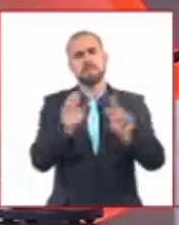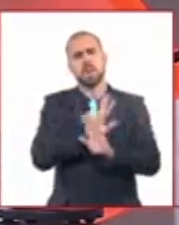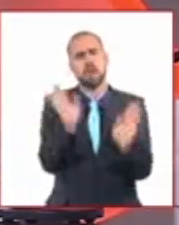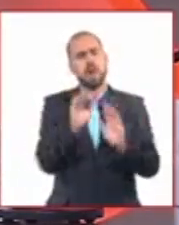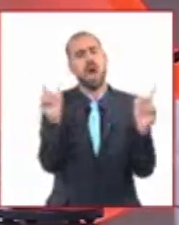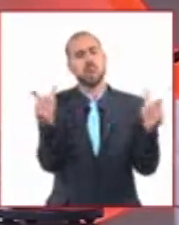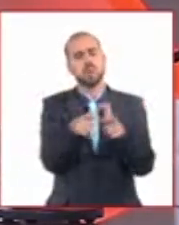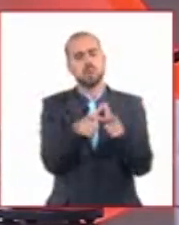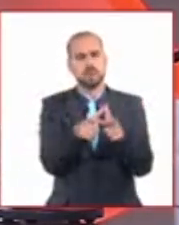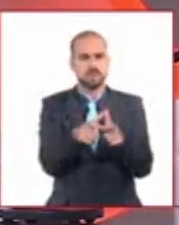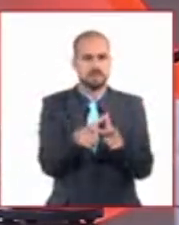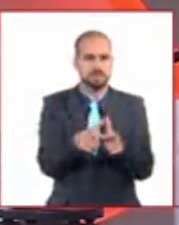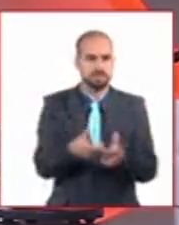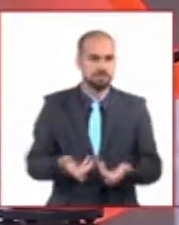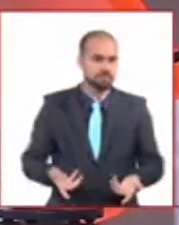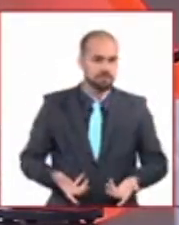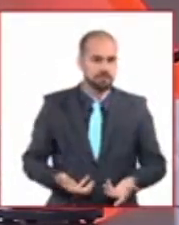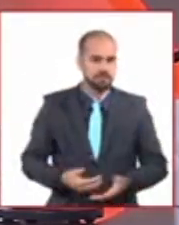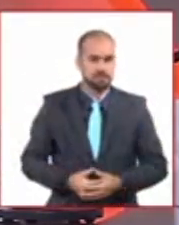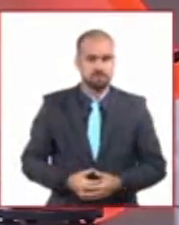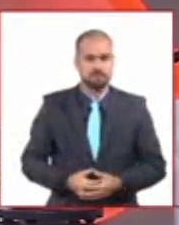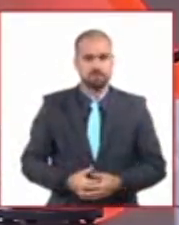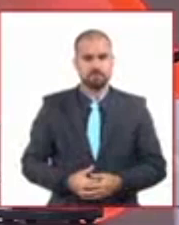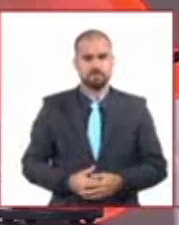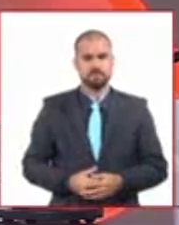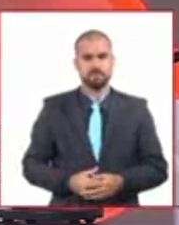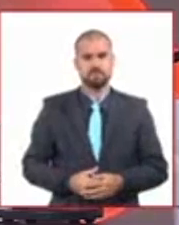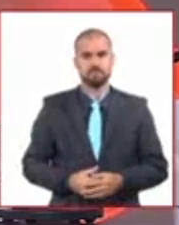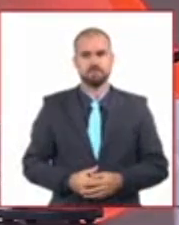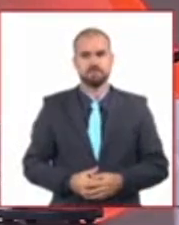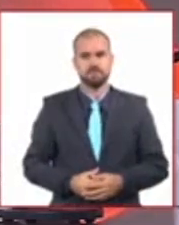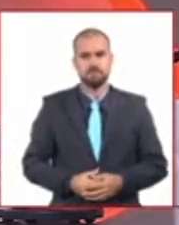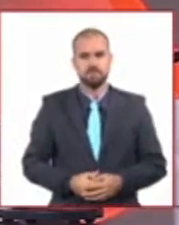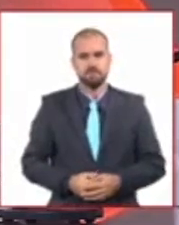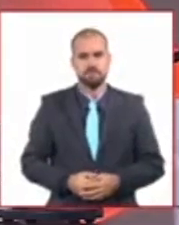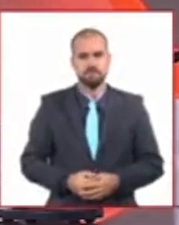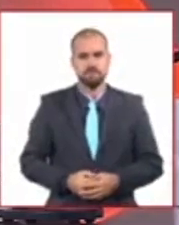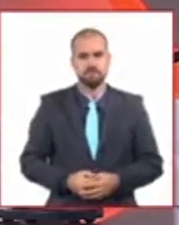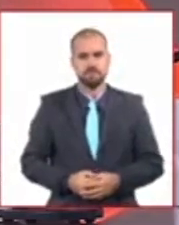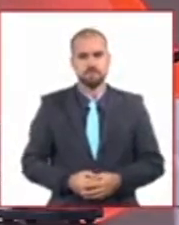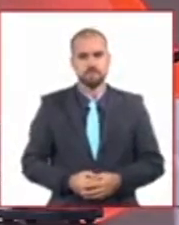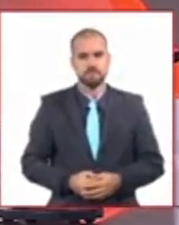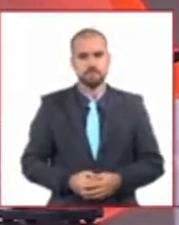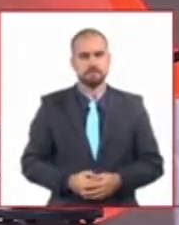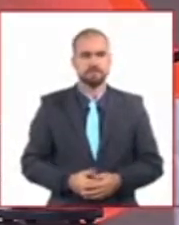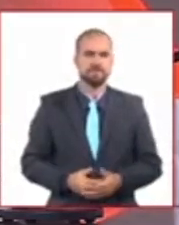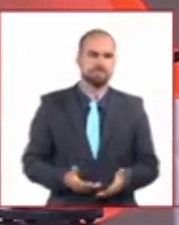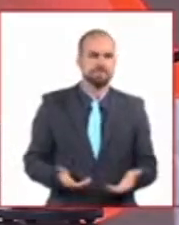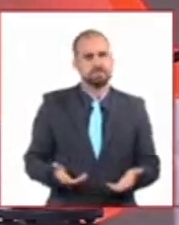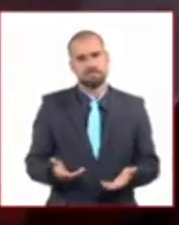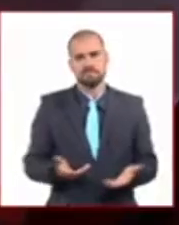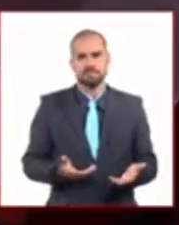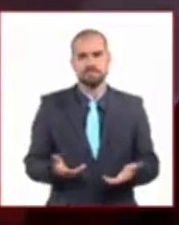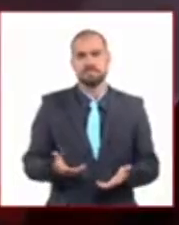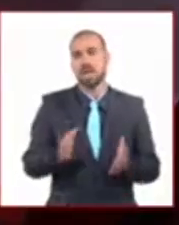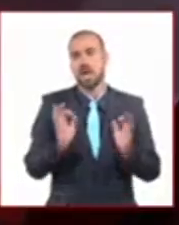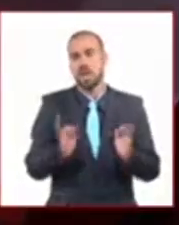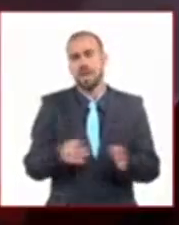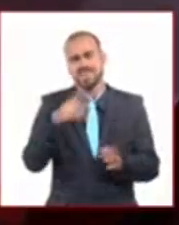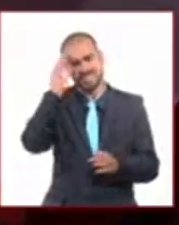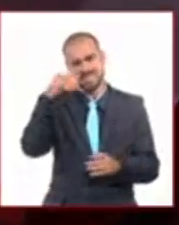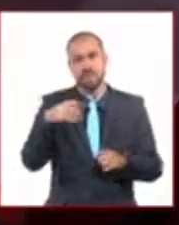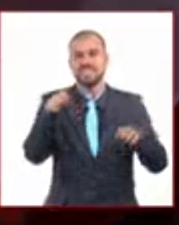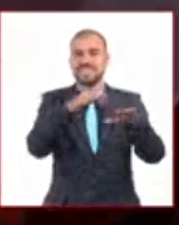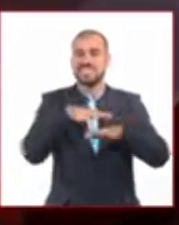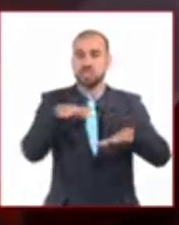un poco dándose la lengua o la cara no sé en este en este escenario pero es parte también del contexto en el que